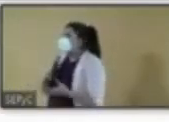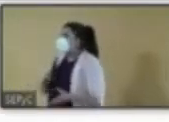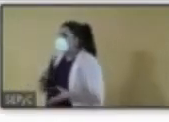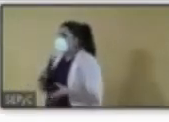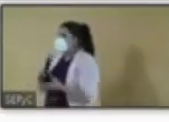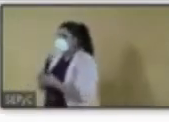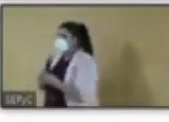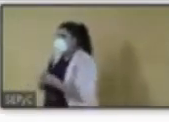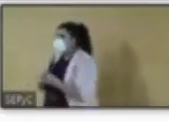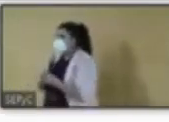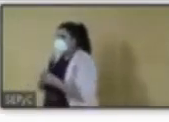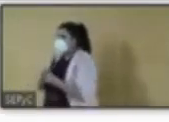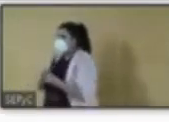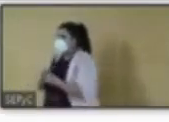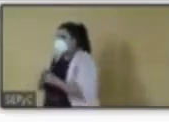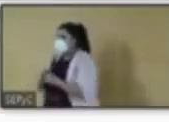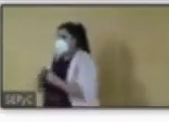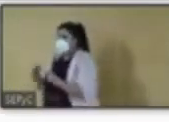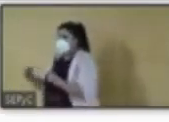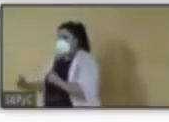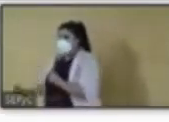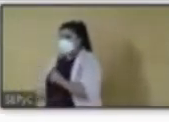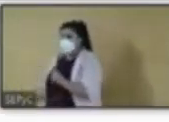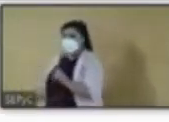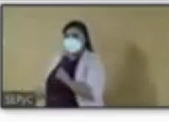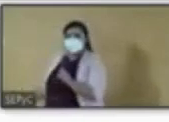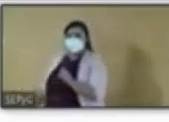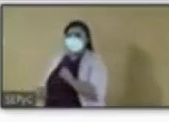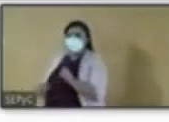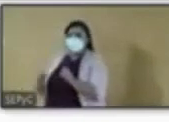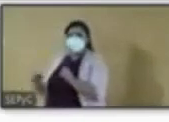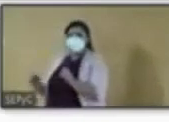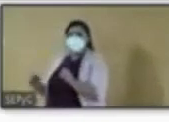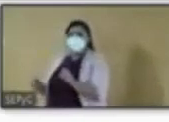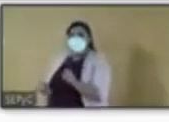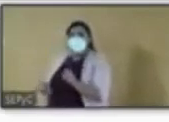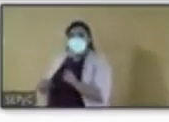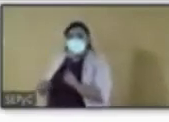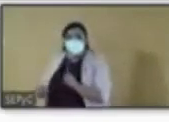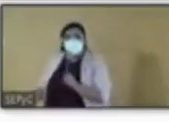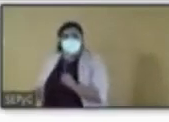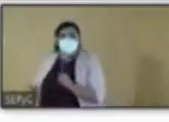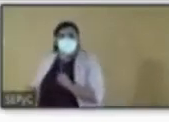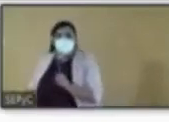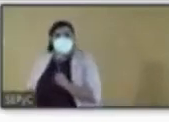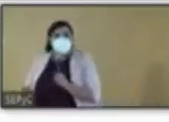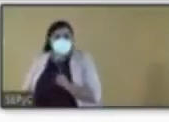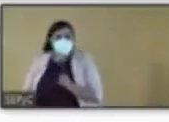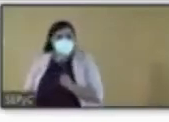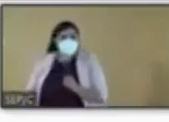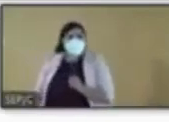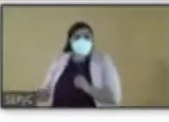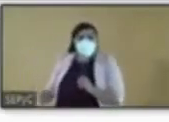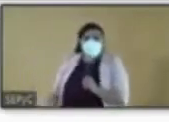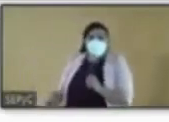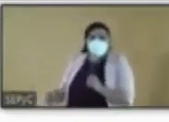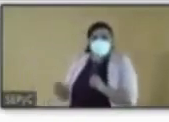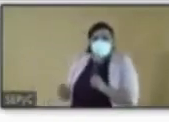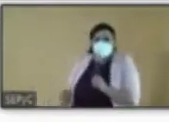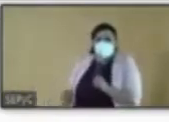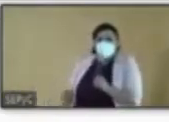Que aun cuando en algunas ocasiones revisé mediante la vista preliminar la información que contenía el módulo, no